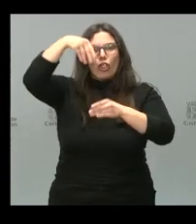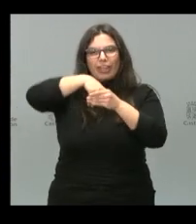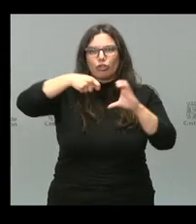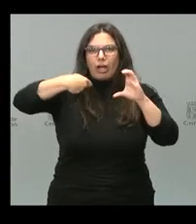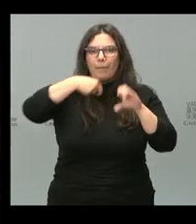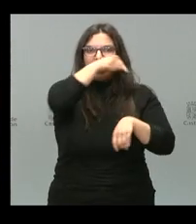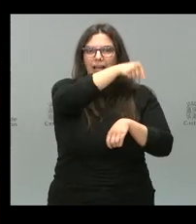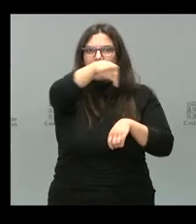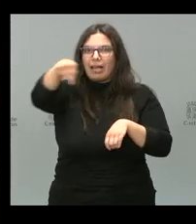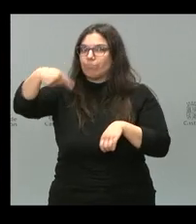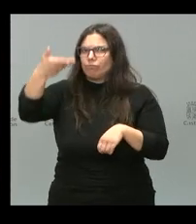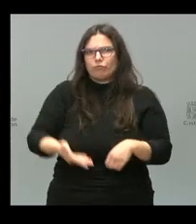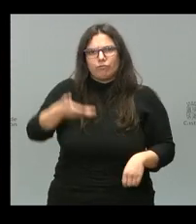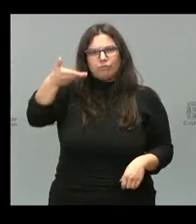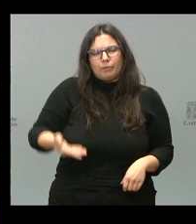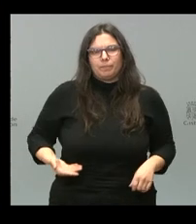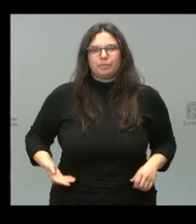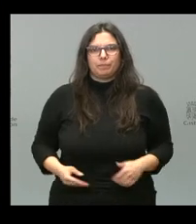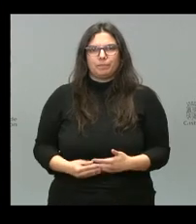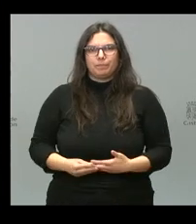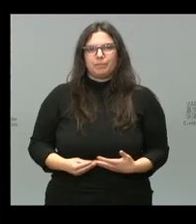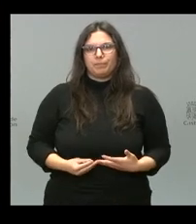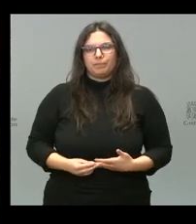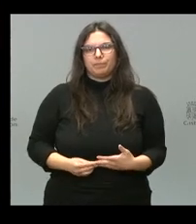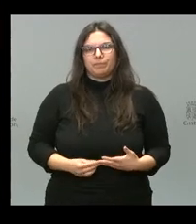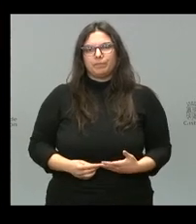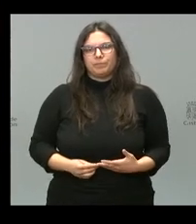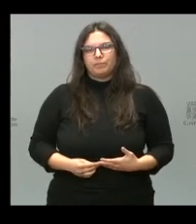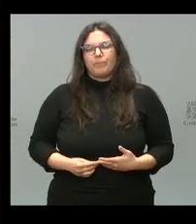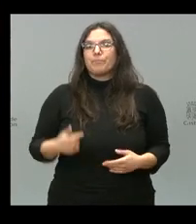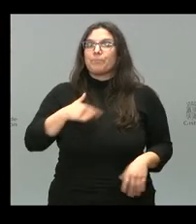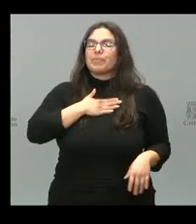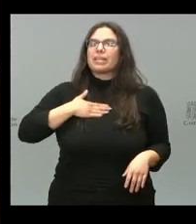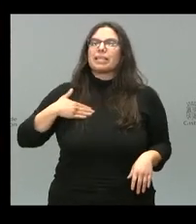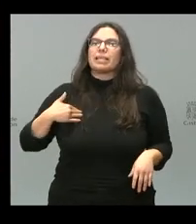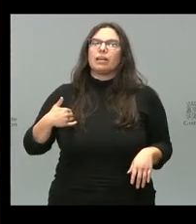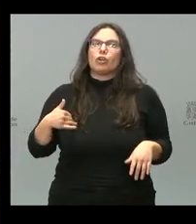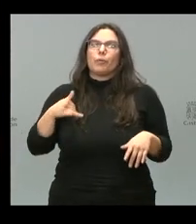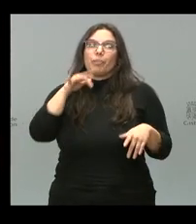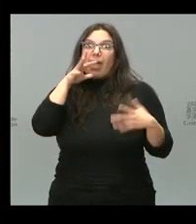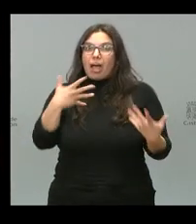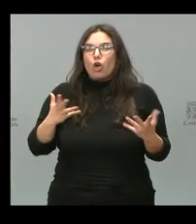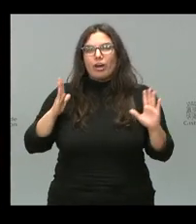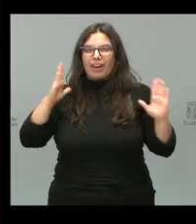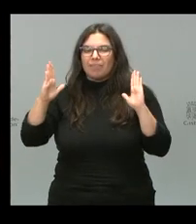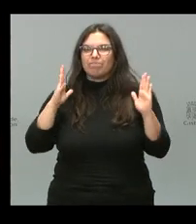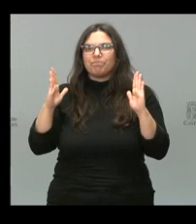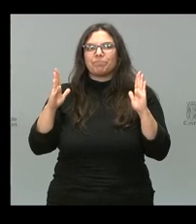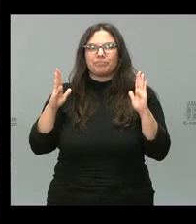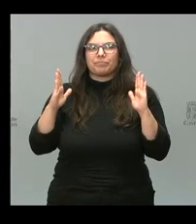son cruciales que son fundamentales quiero en estos tiempos que corren